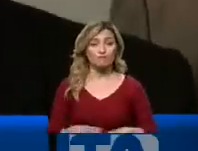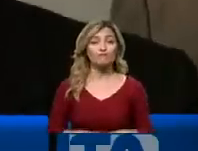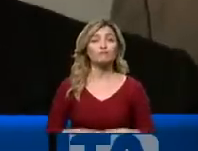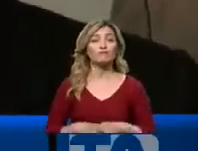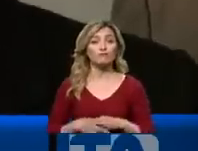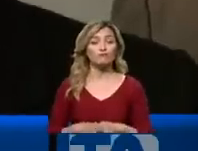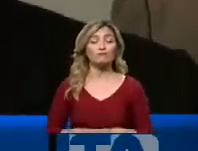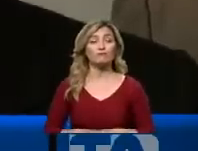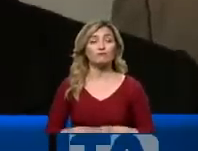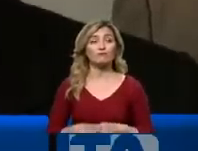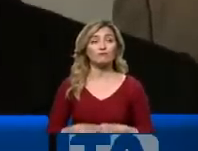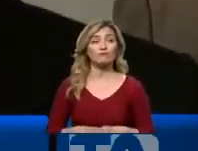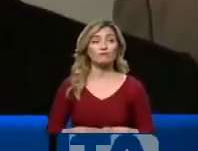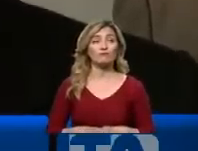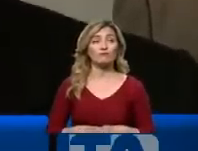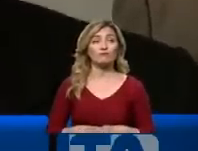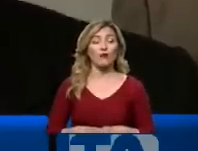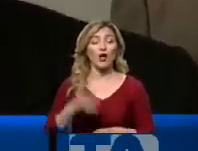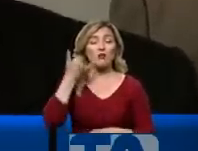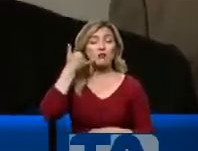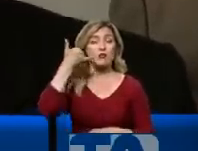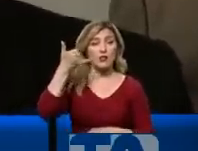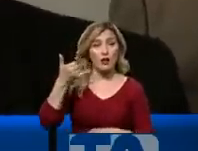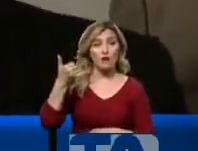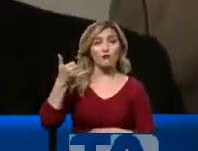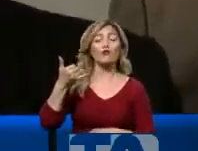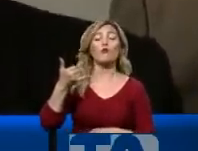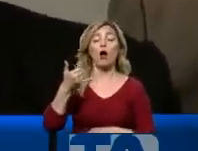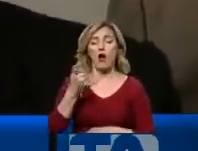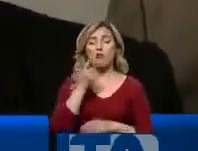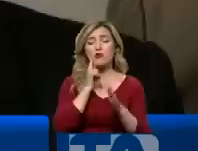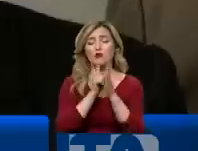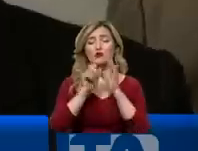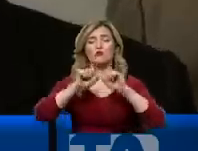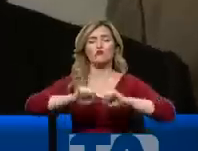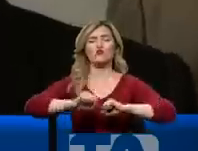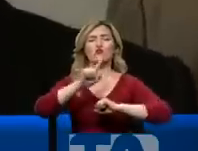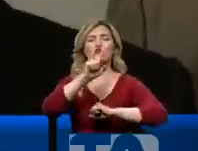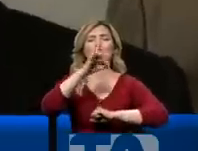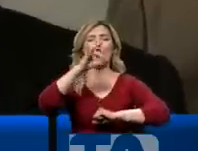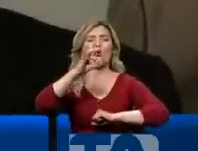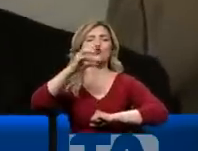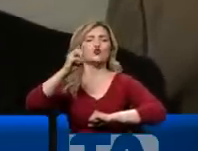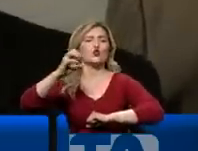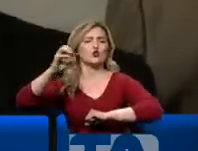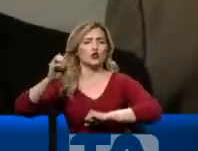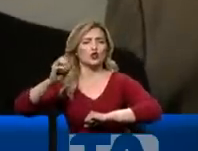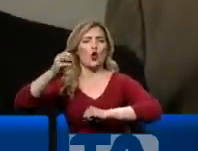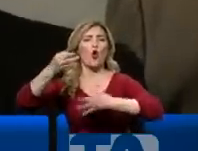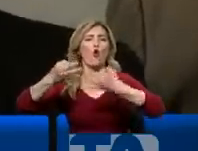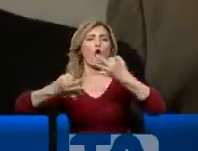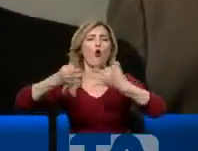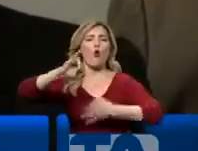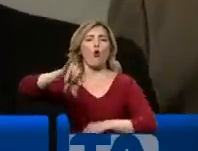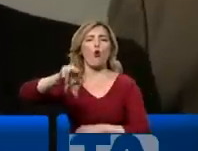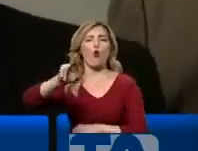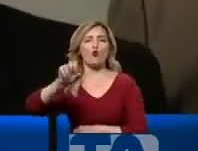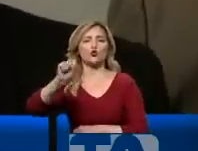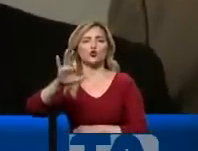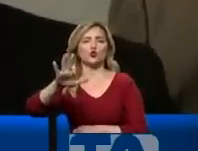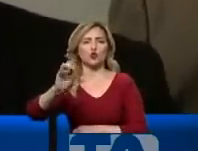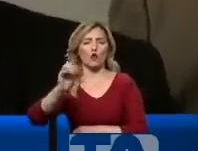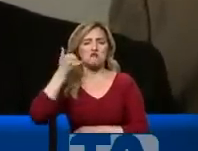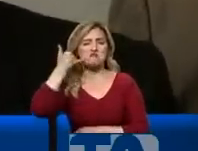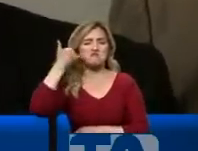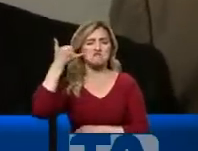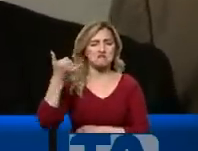línea de quejas, hay una línea de denuncias que ya está habilitada, la línea es 1-800 lo justo, y lo que vamos nosotros